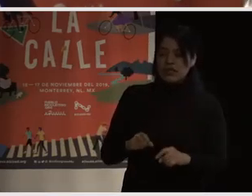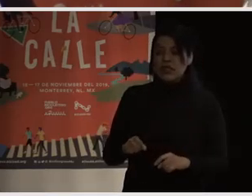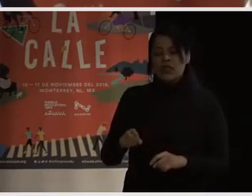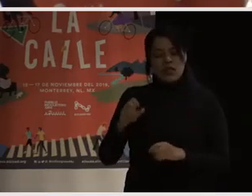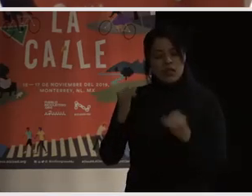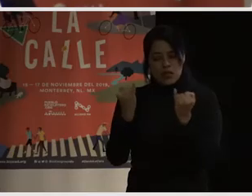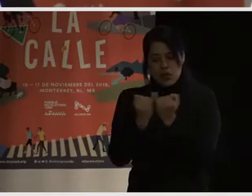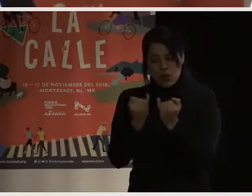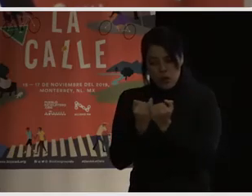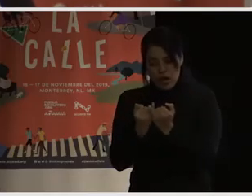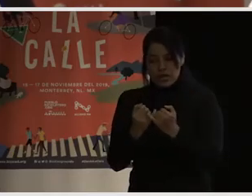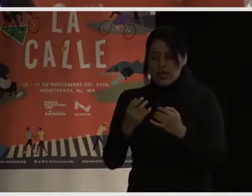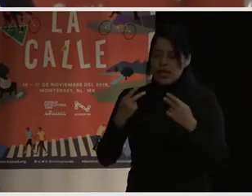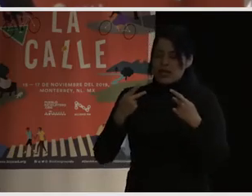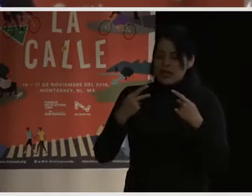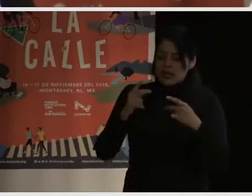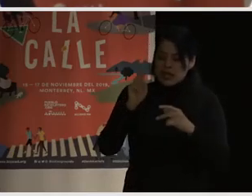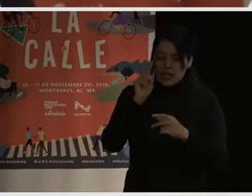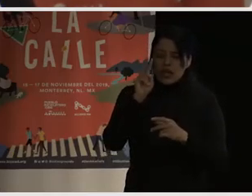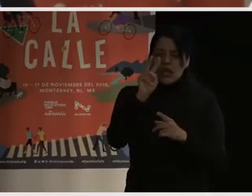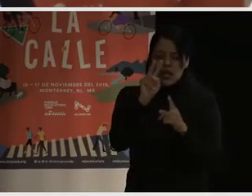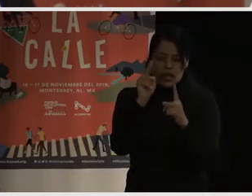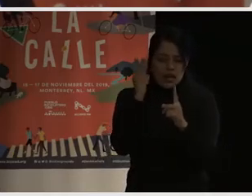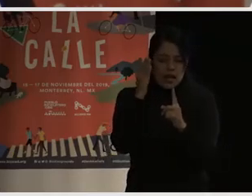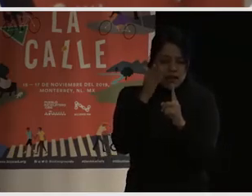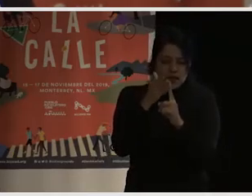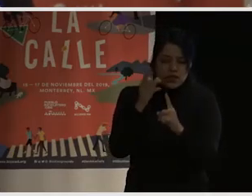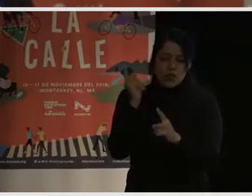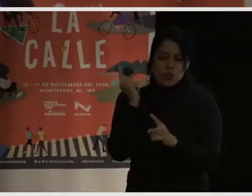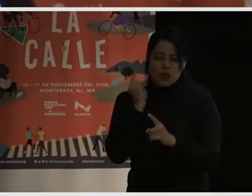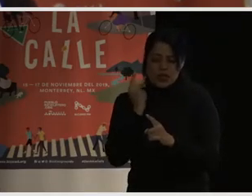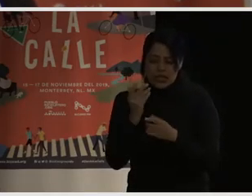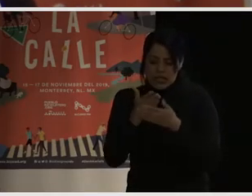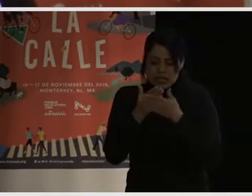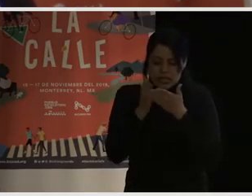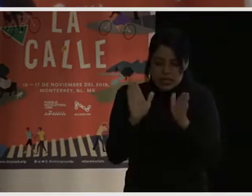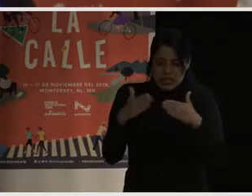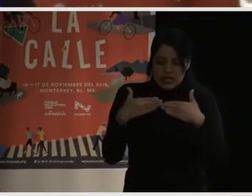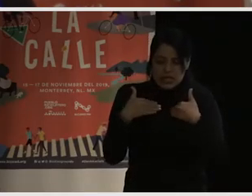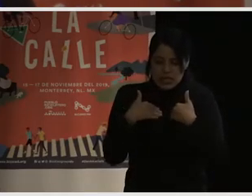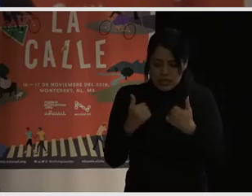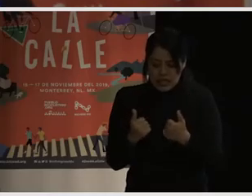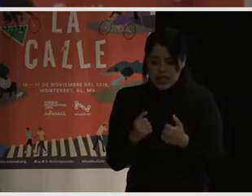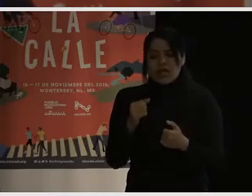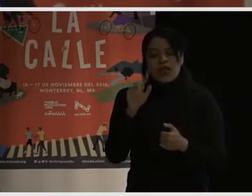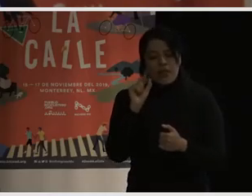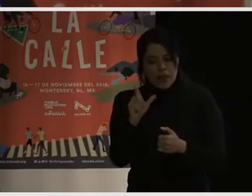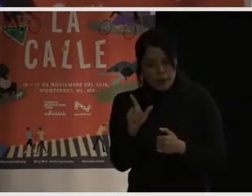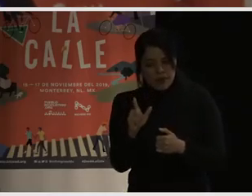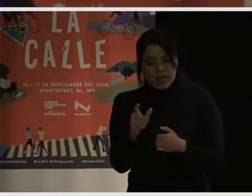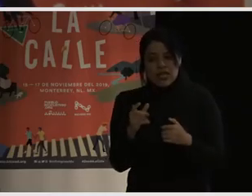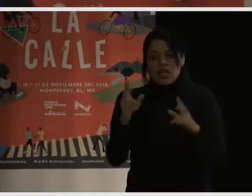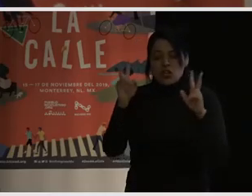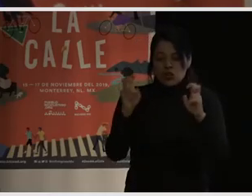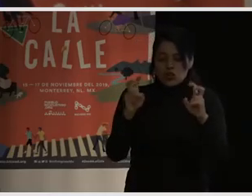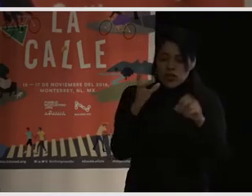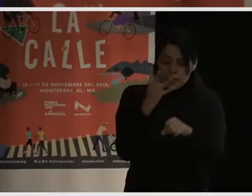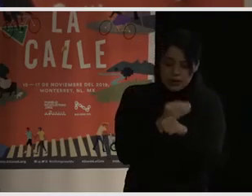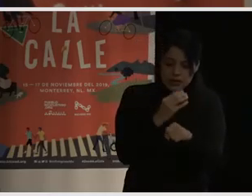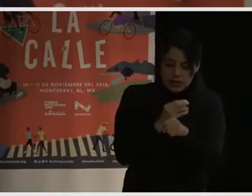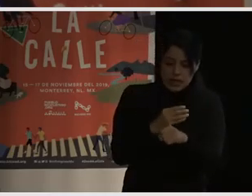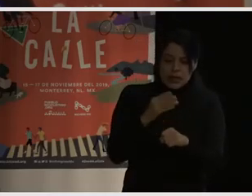técnicos o la visión política tiene que estar abierta a esta interacción también la cuestión técnica tiene que estar abierta a la